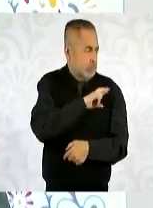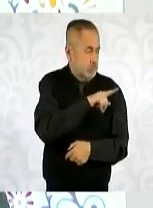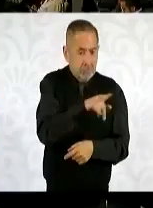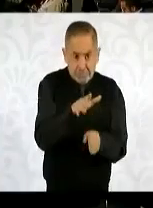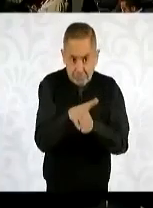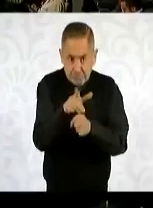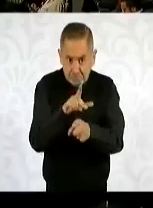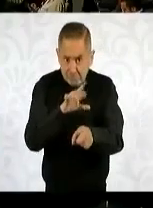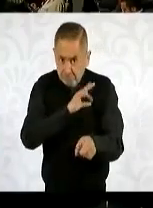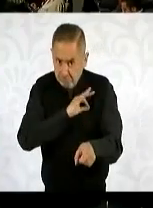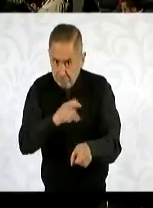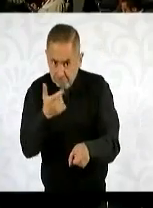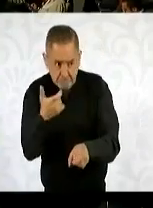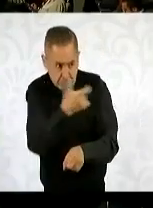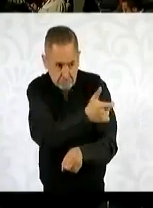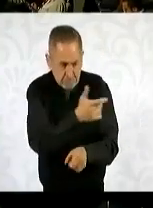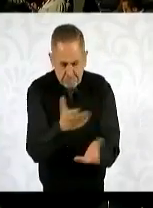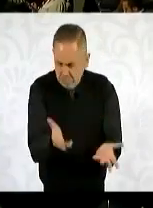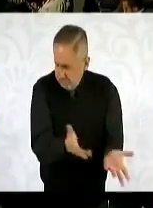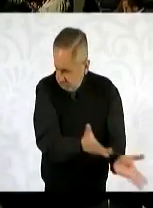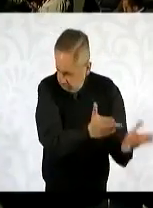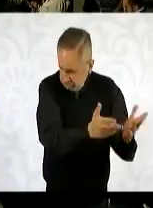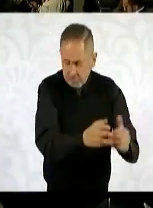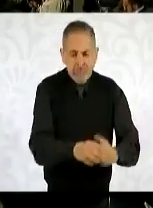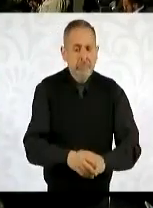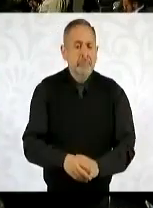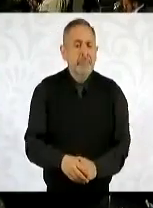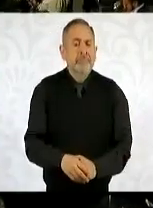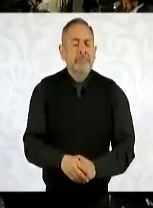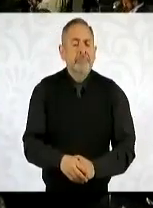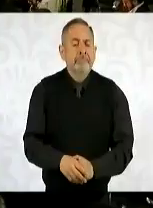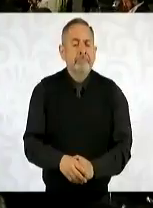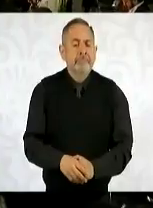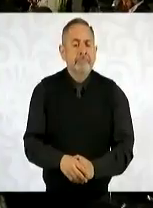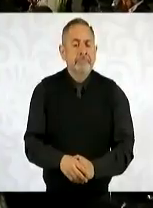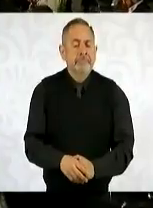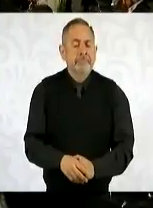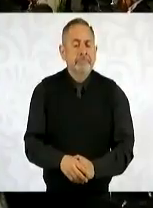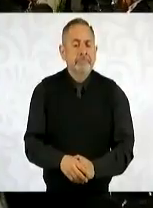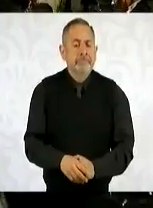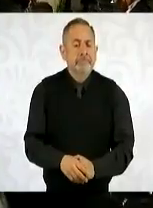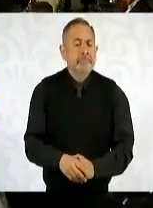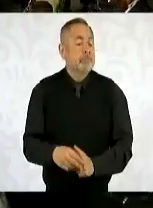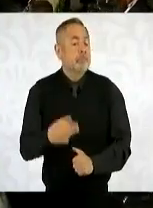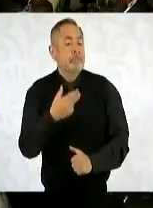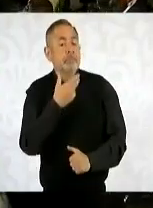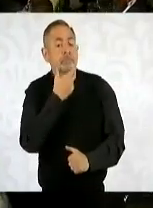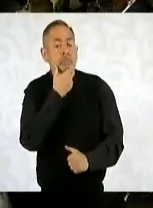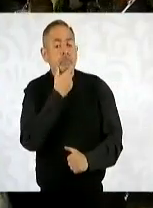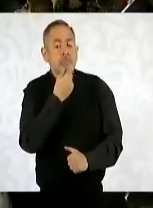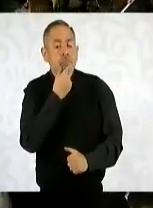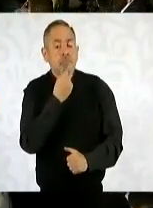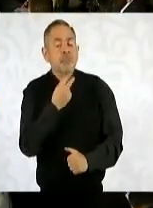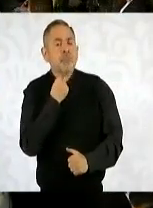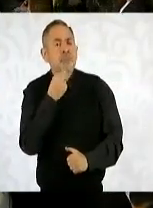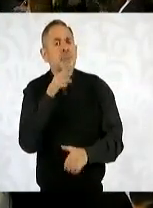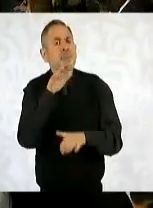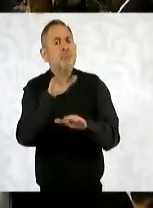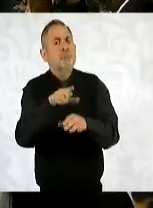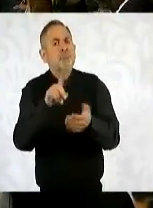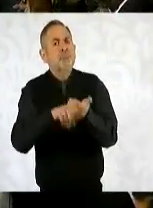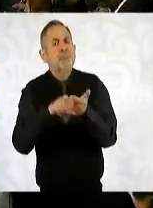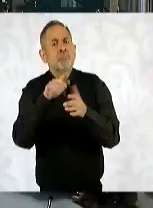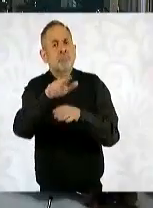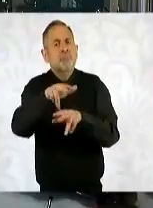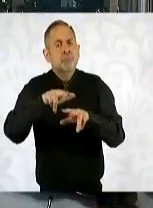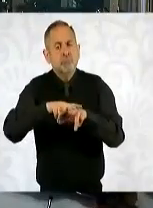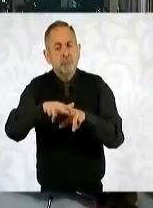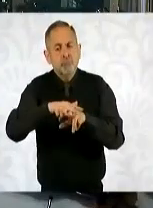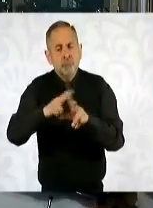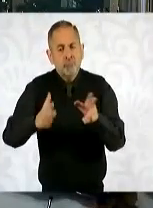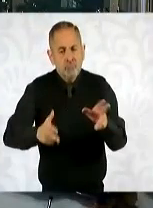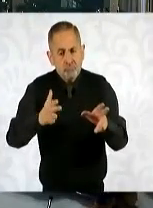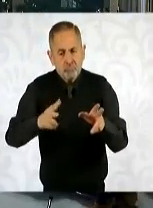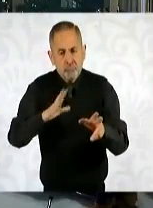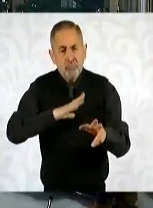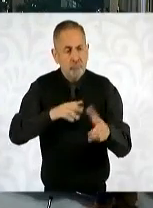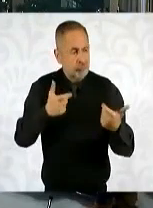particular. En el caso de la parte ferroviaria, si va a haber inversión ahí.